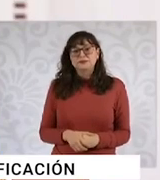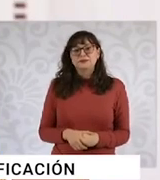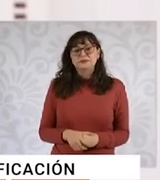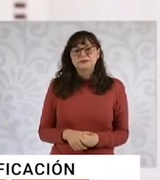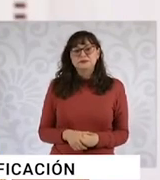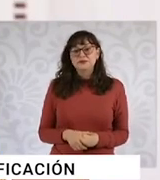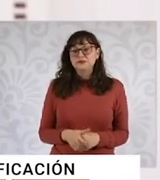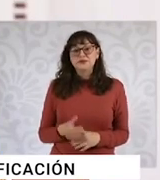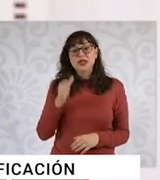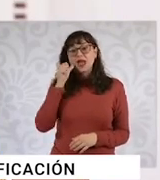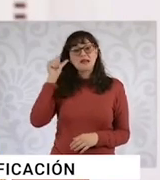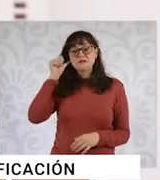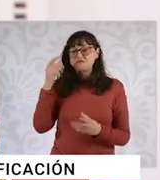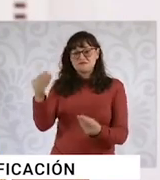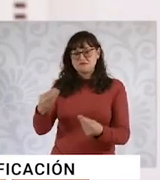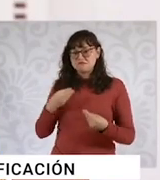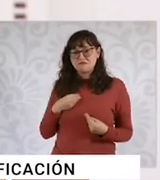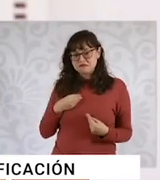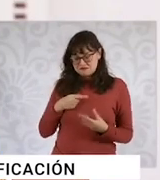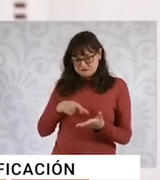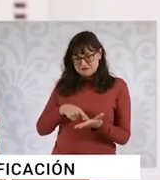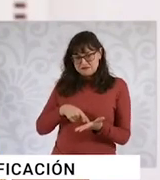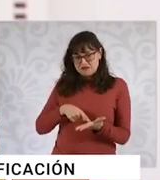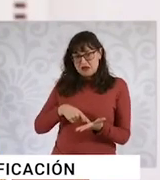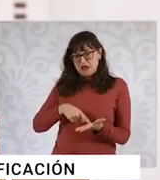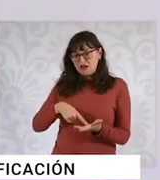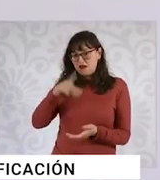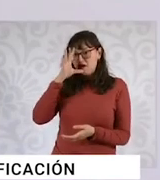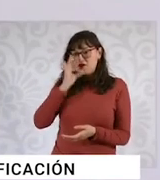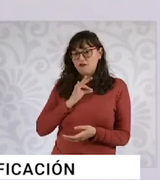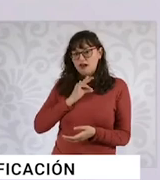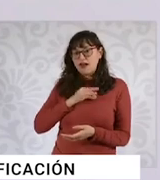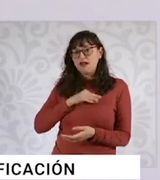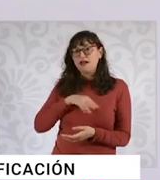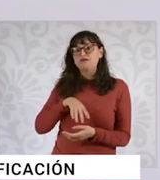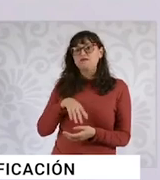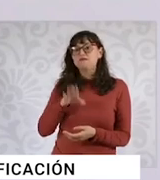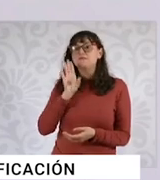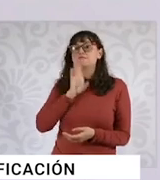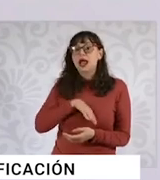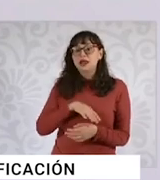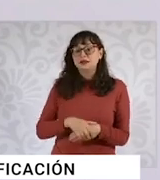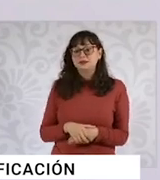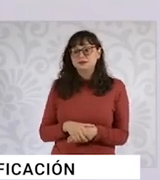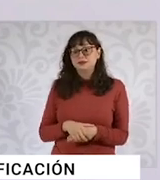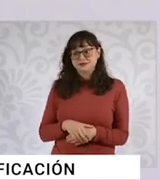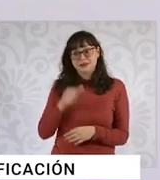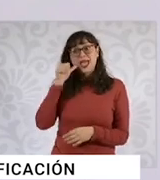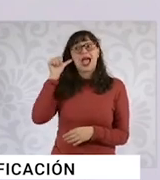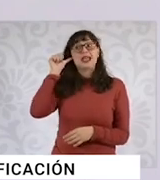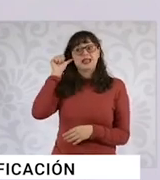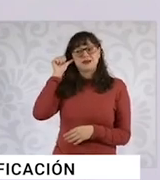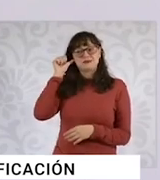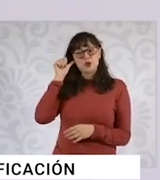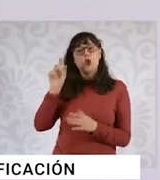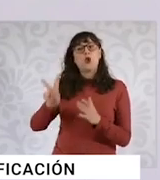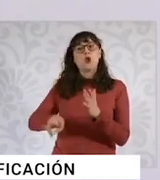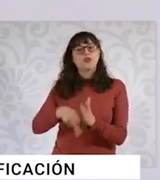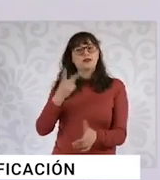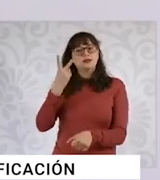llegó una segunda notificación a la consejería y al diario oficial de la federación.